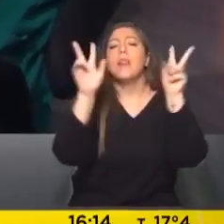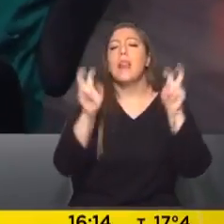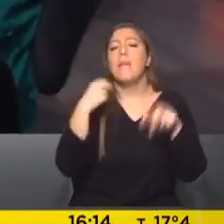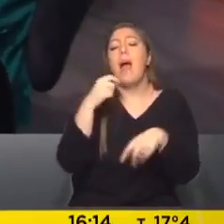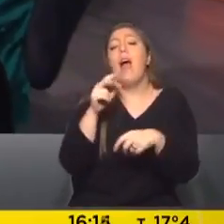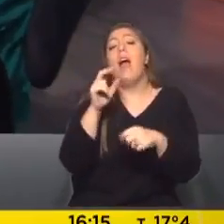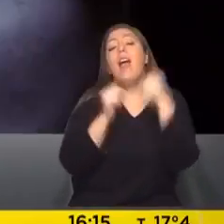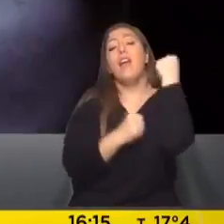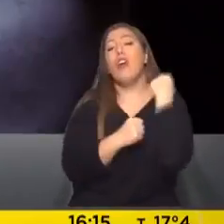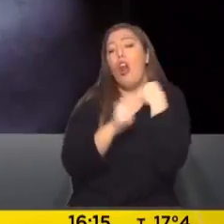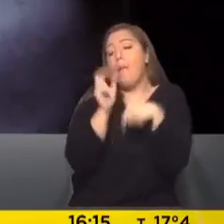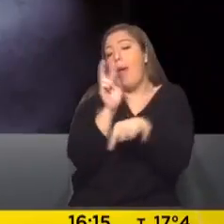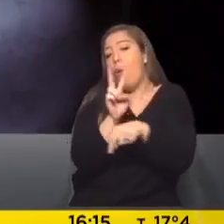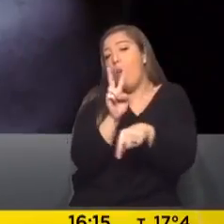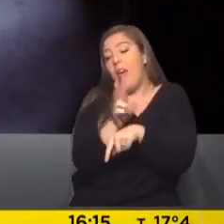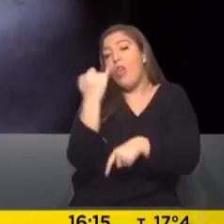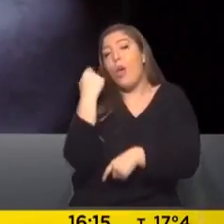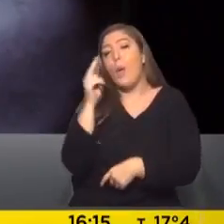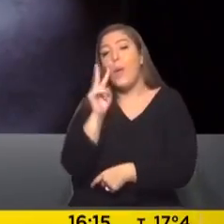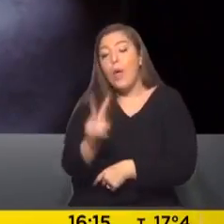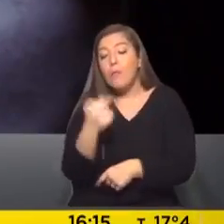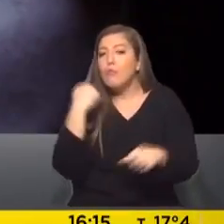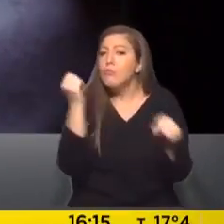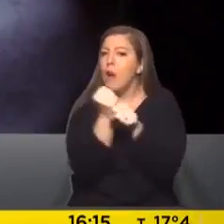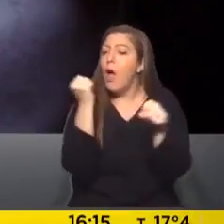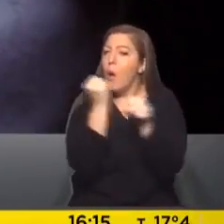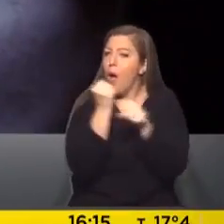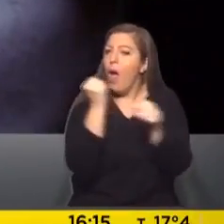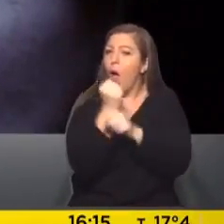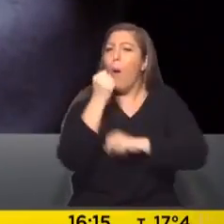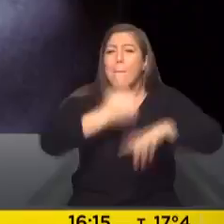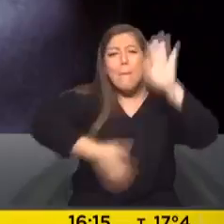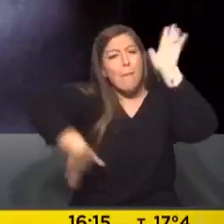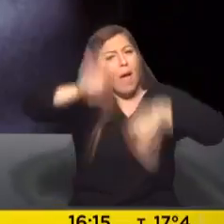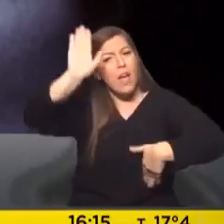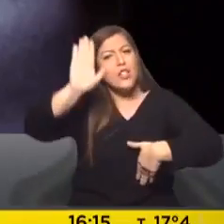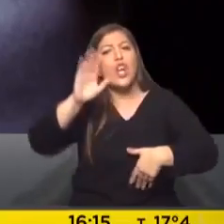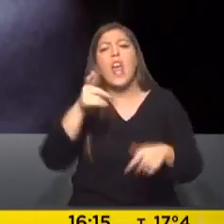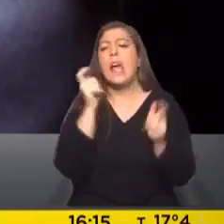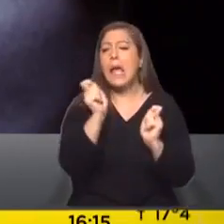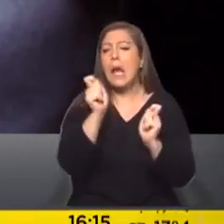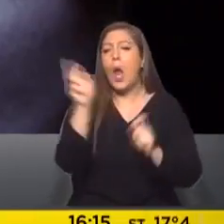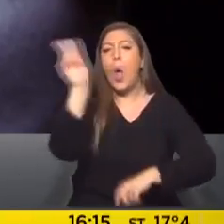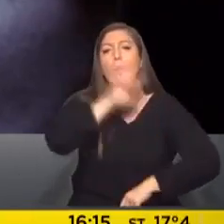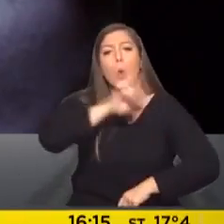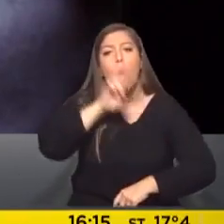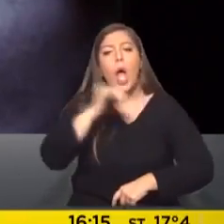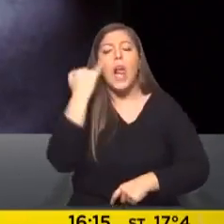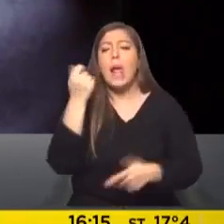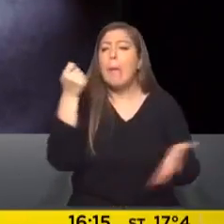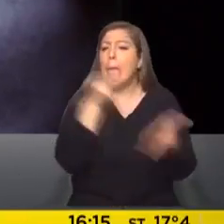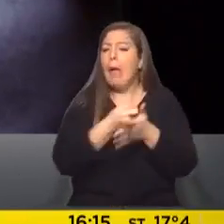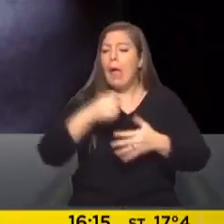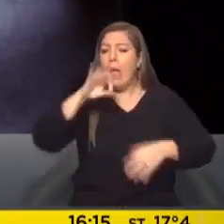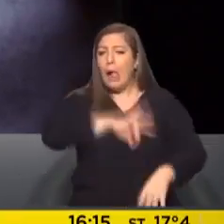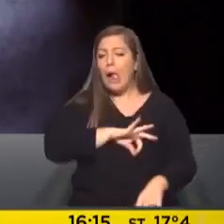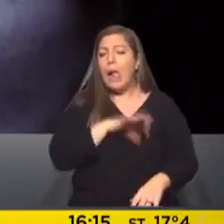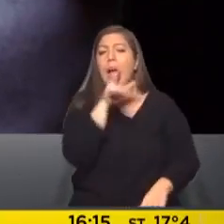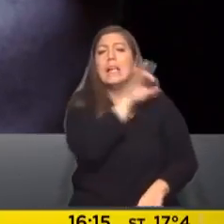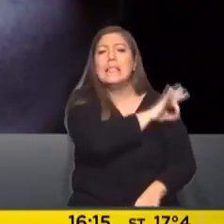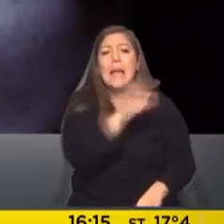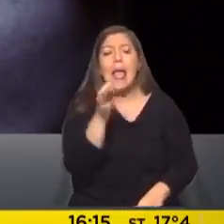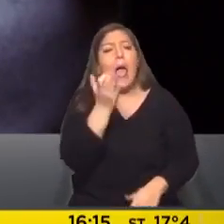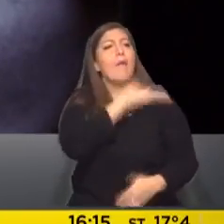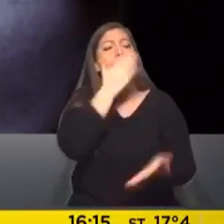cuidado, que tiene que ver, como veíamos, con todo este trabajo que solemos hacer mayoritariamente nosotras las mujeres y que no es remunerado, porque hablamos de mucho cambio